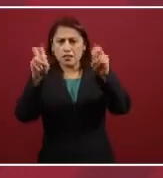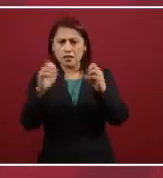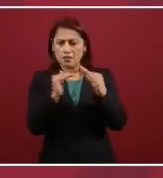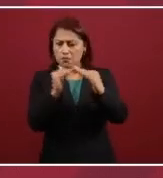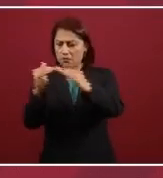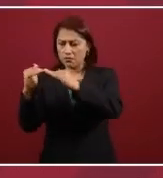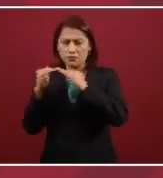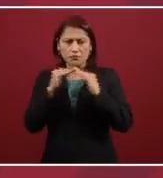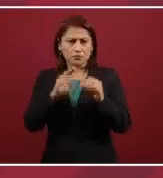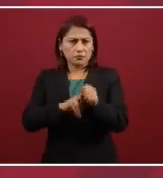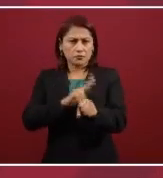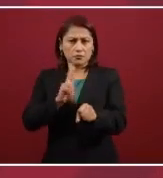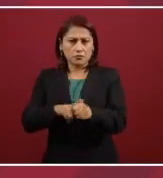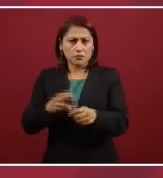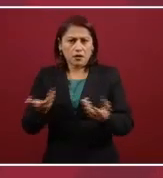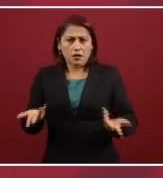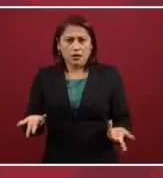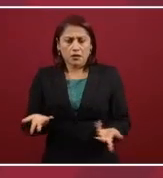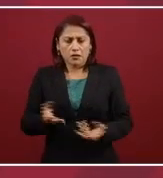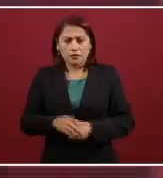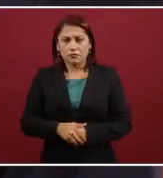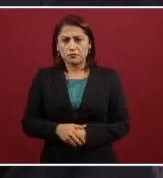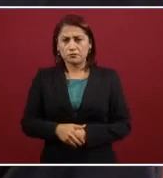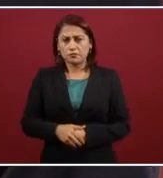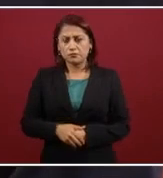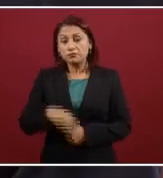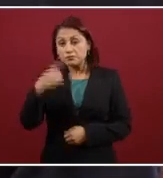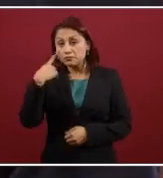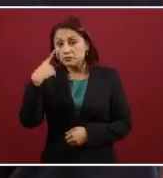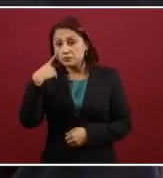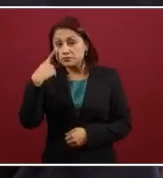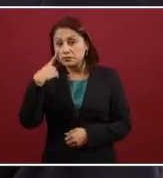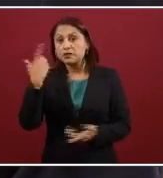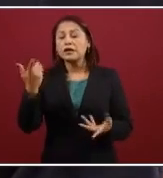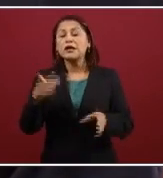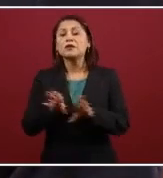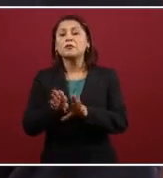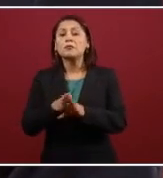imagínense, vengo de la oposición. ¿Cuánto hemos resistido?